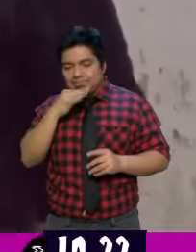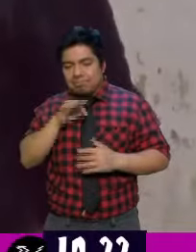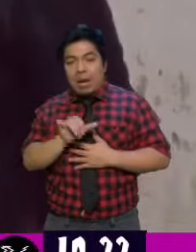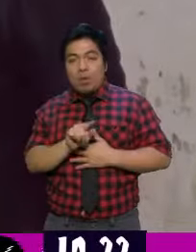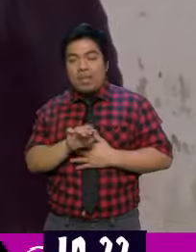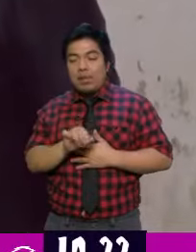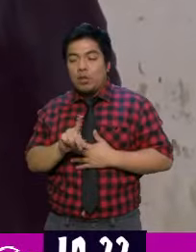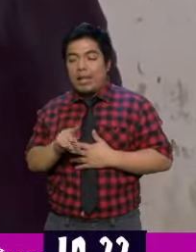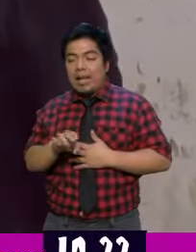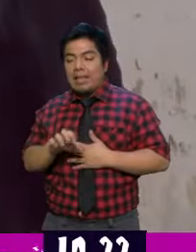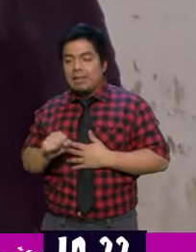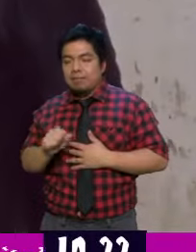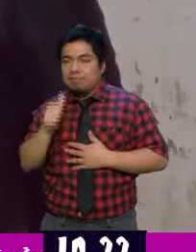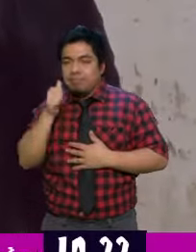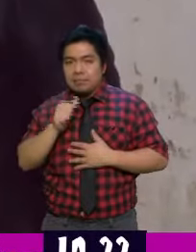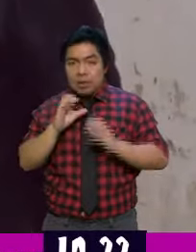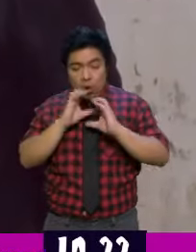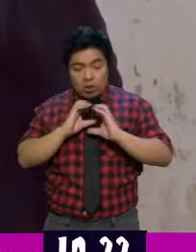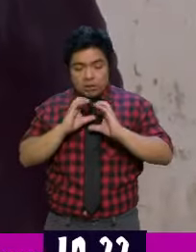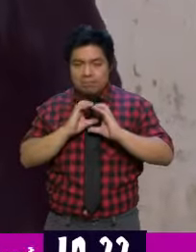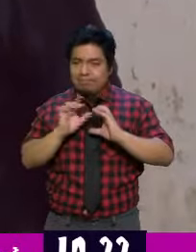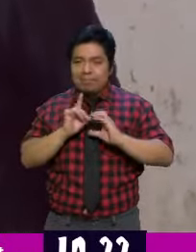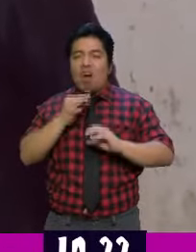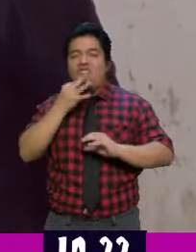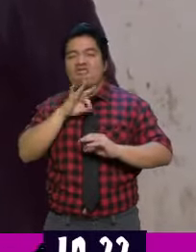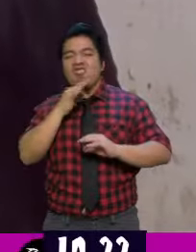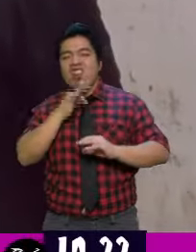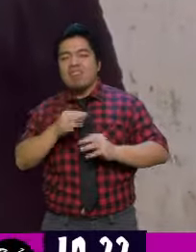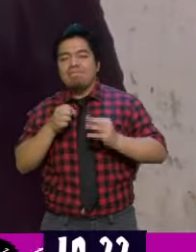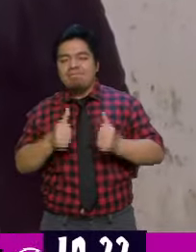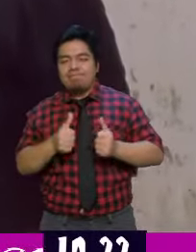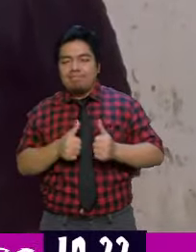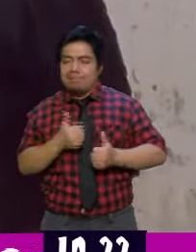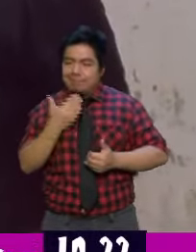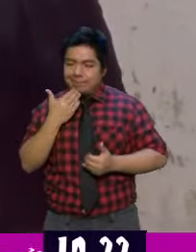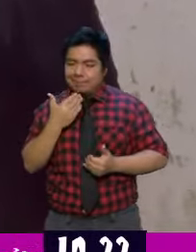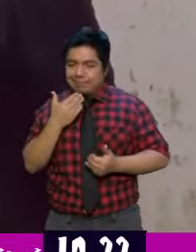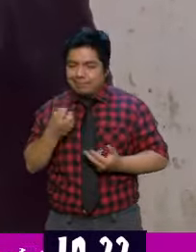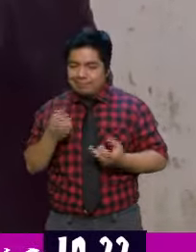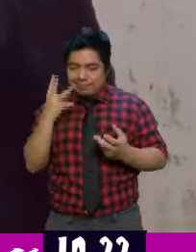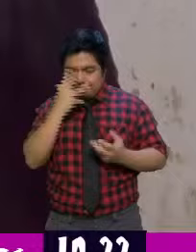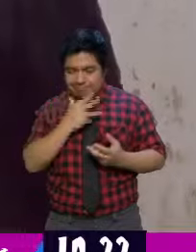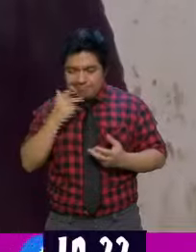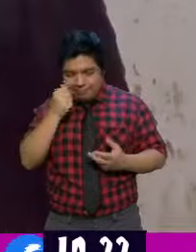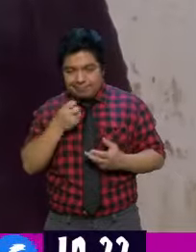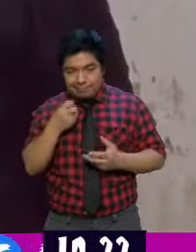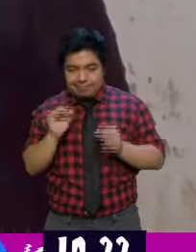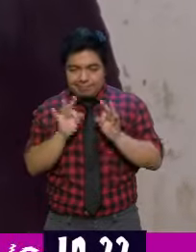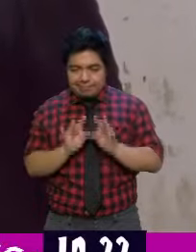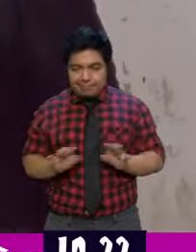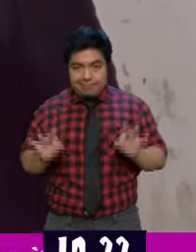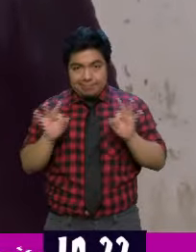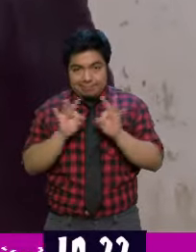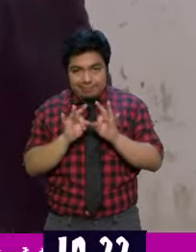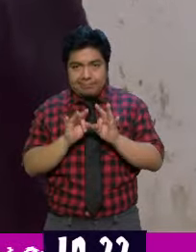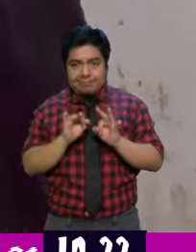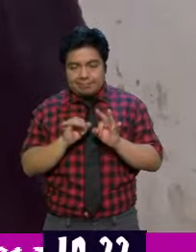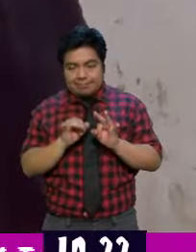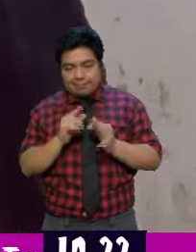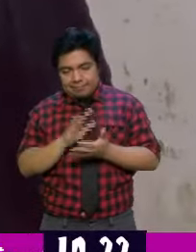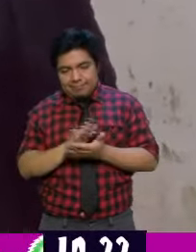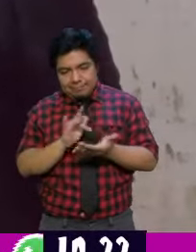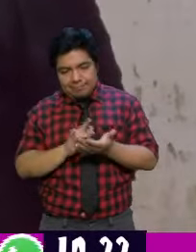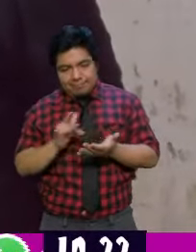Auténticos Decadentes no hacen conciertos, hacen fiestas. Entonces, eso es lo bonito y es lo importante y lo cual se